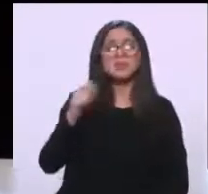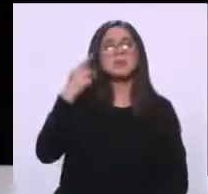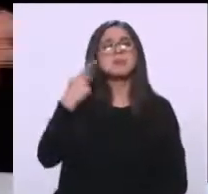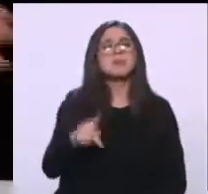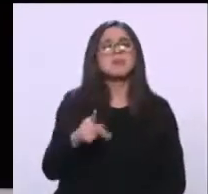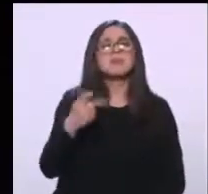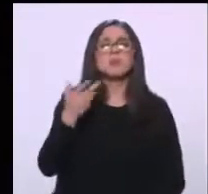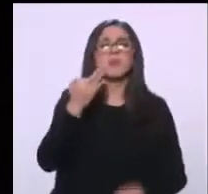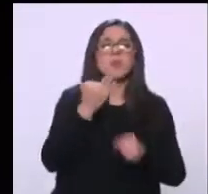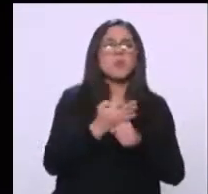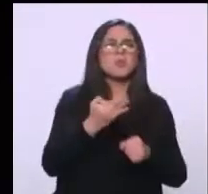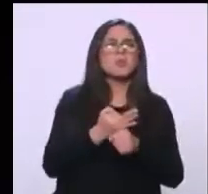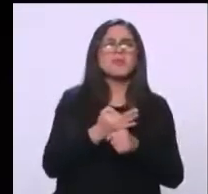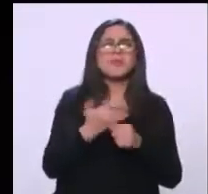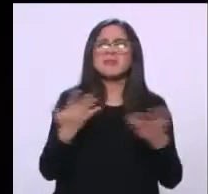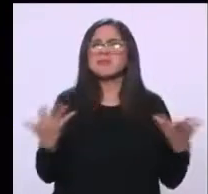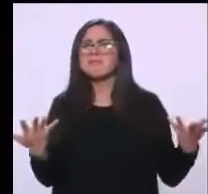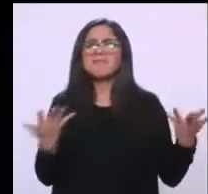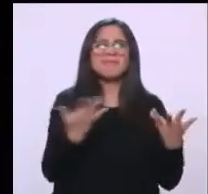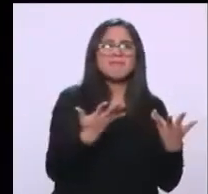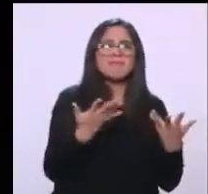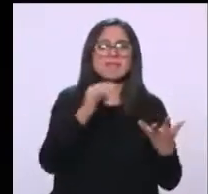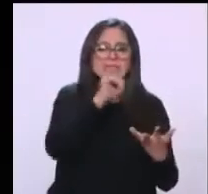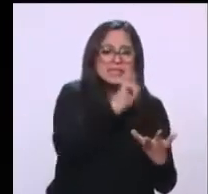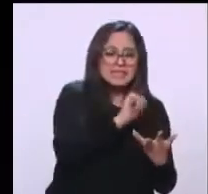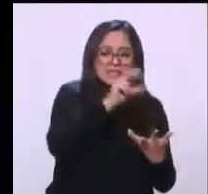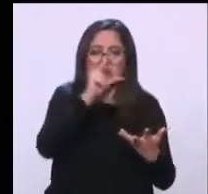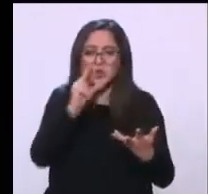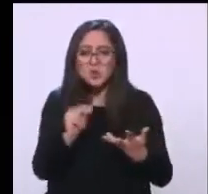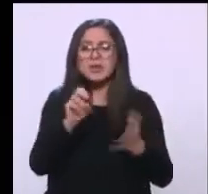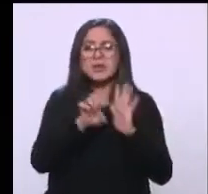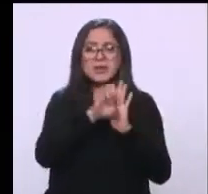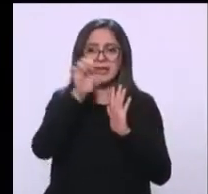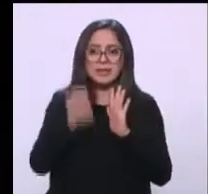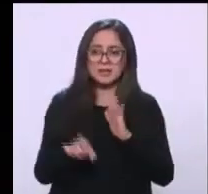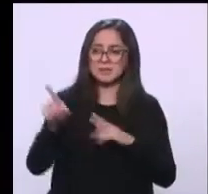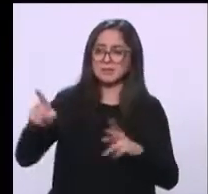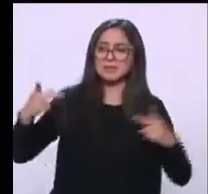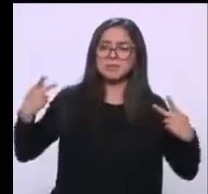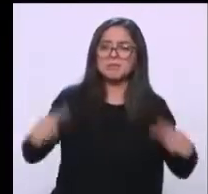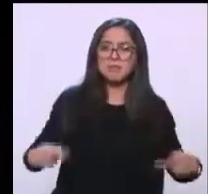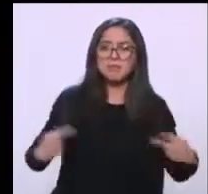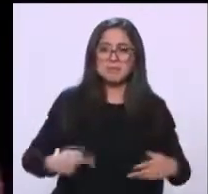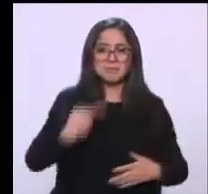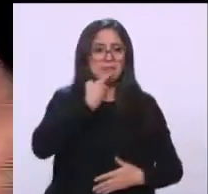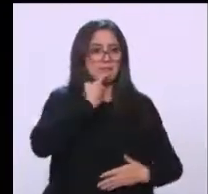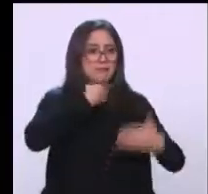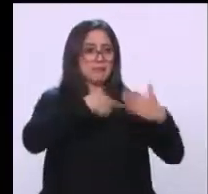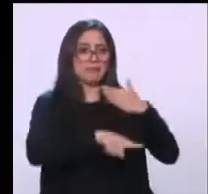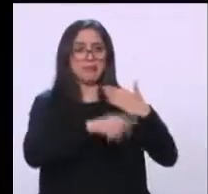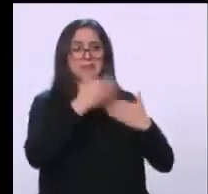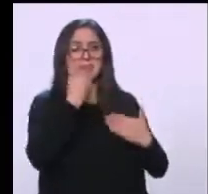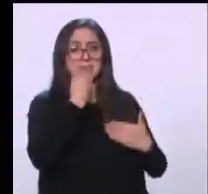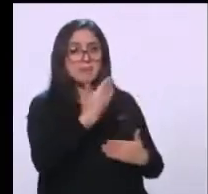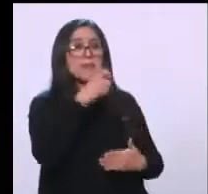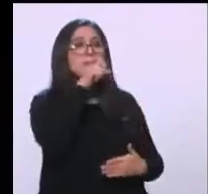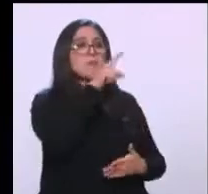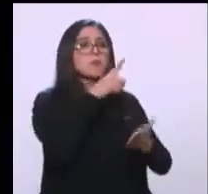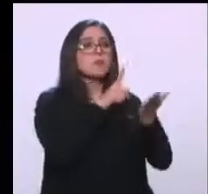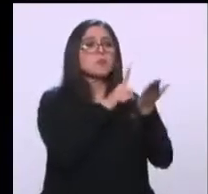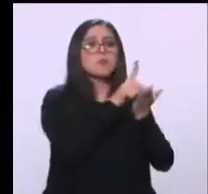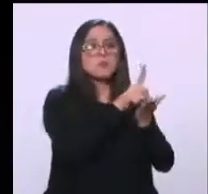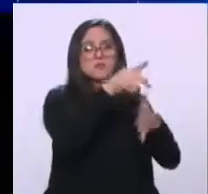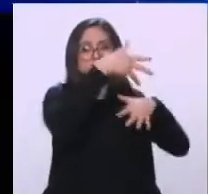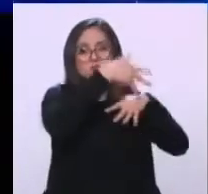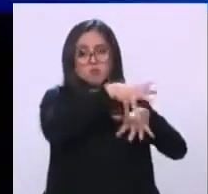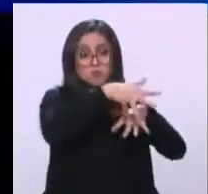no se puede cruzar entre la demanda legítima que están teniendo y su derecho a protesta. Y ahí sí yo también